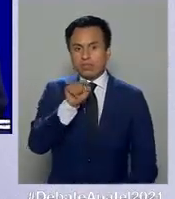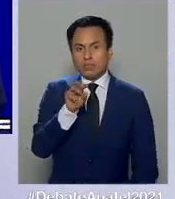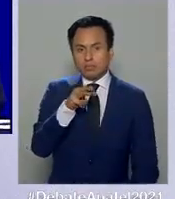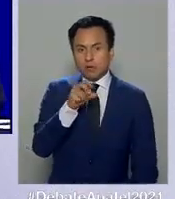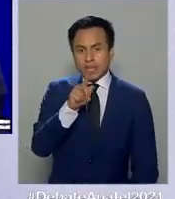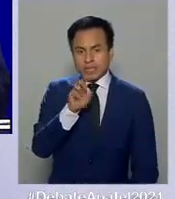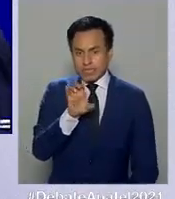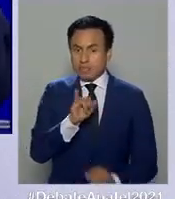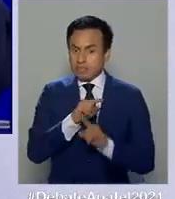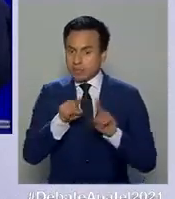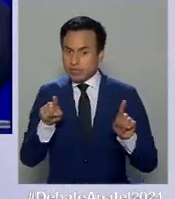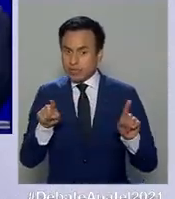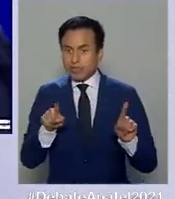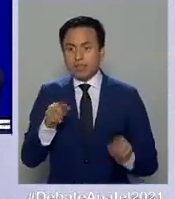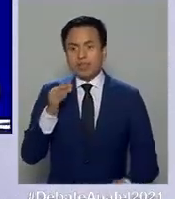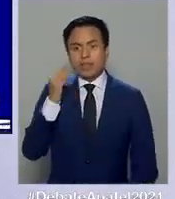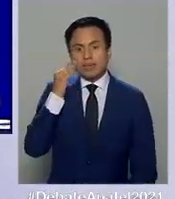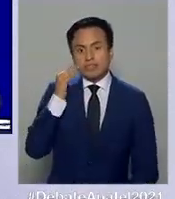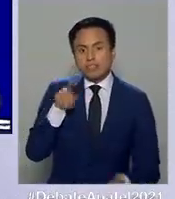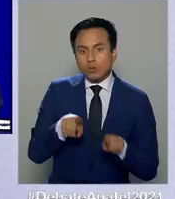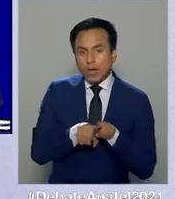Que casi... Me alegro.